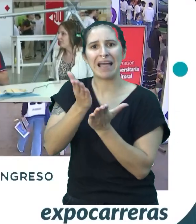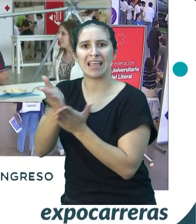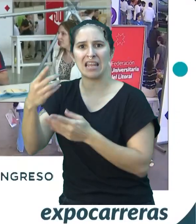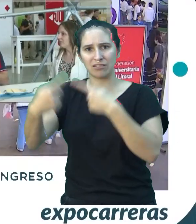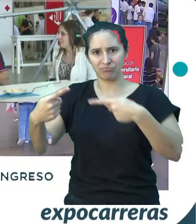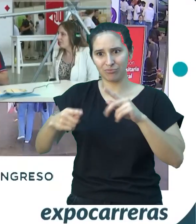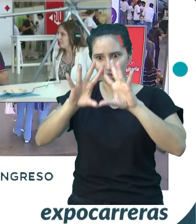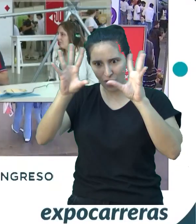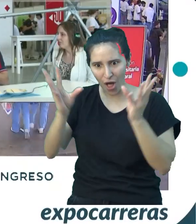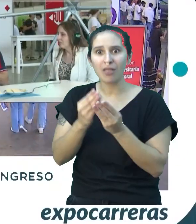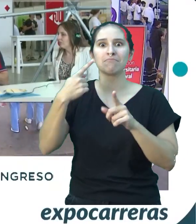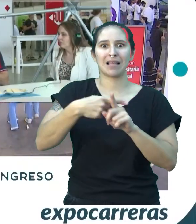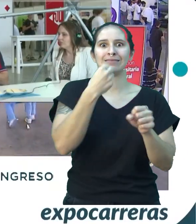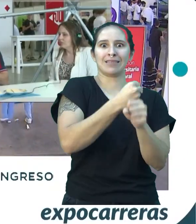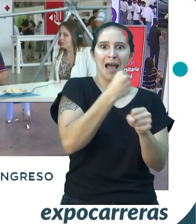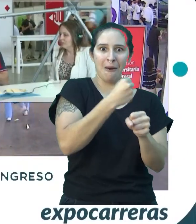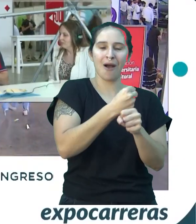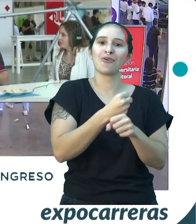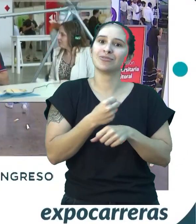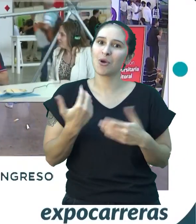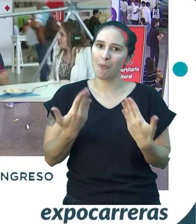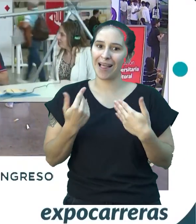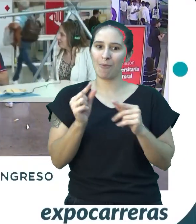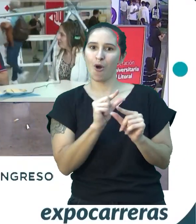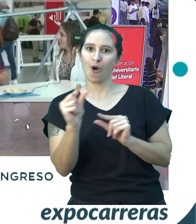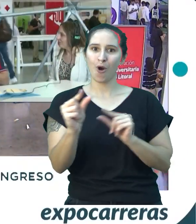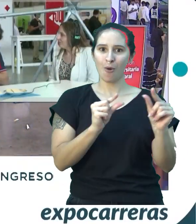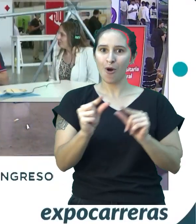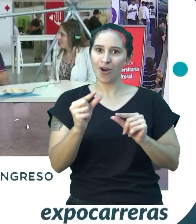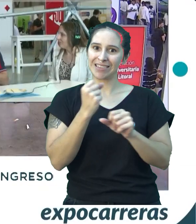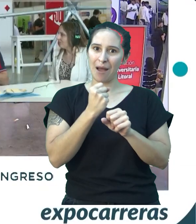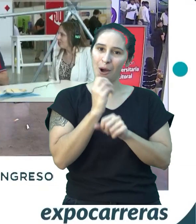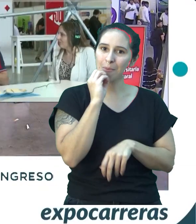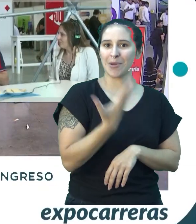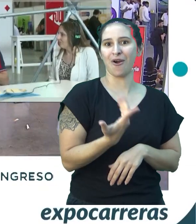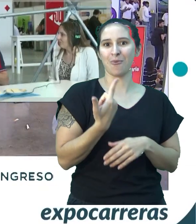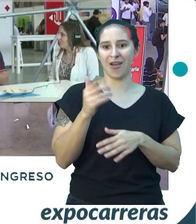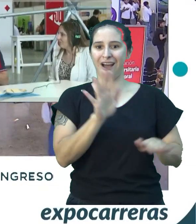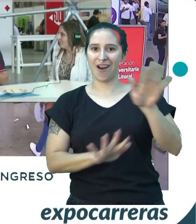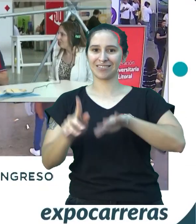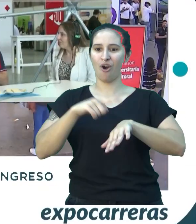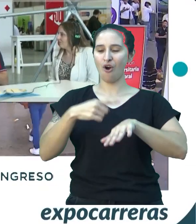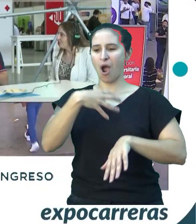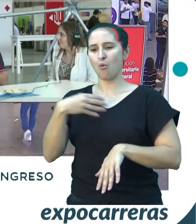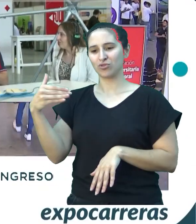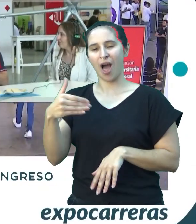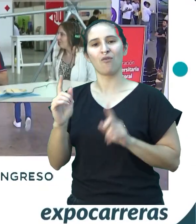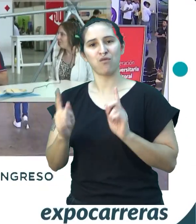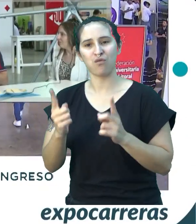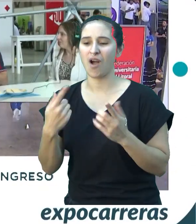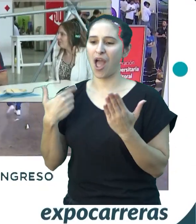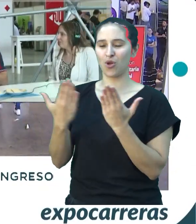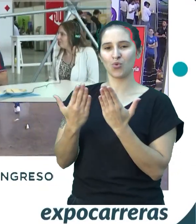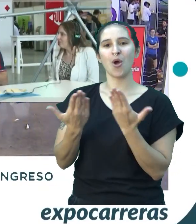de poder segmentar el horario laboral, la verdad que fue un gol de media cancha, podía organizarme muy bien con los horarios de cursado, con el estudio,